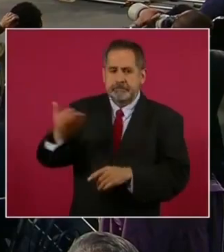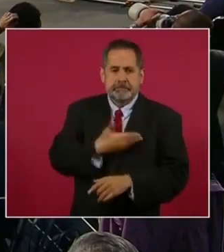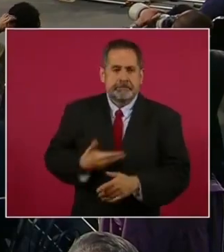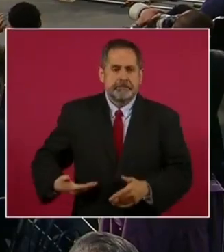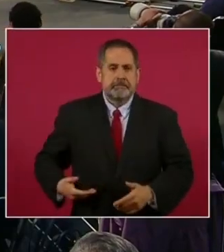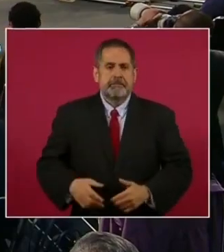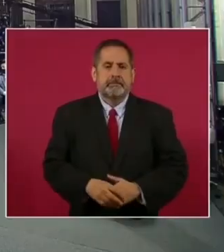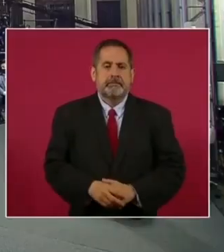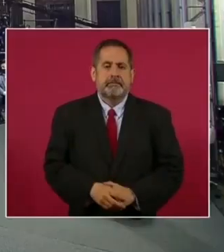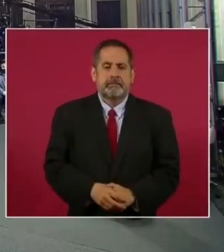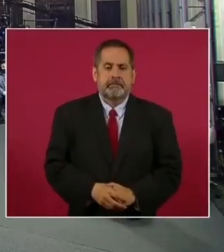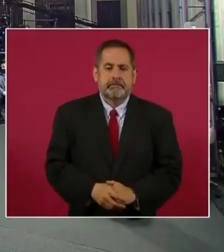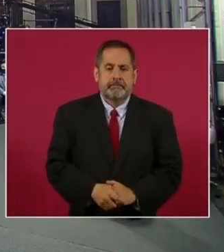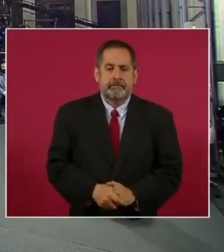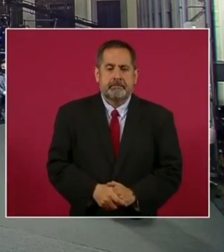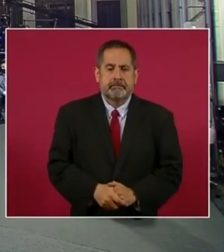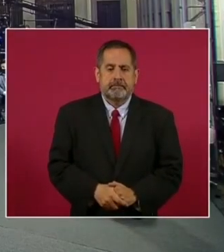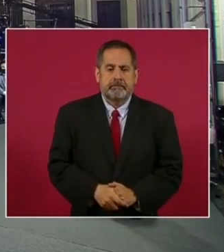gracias.